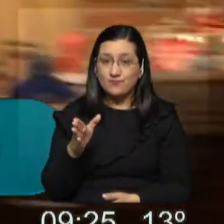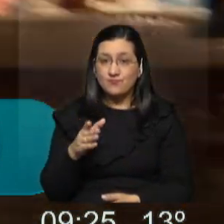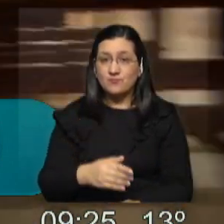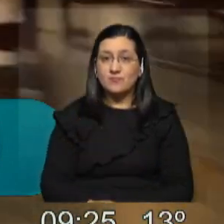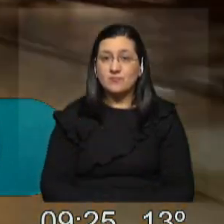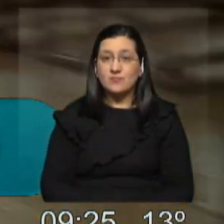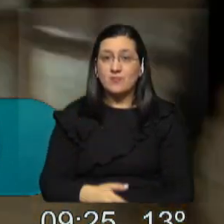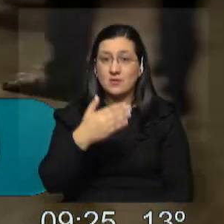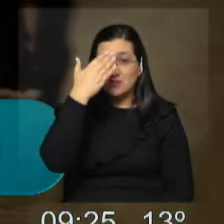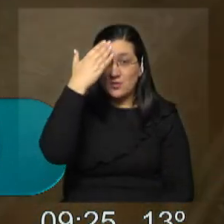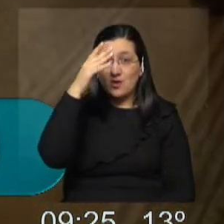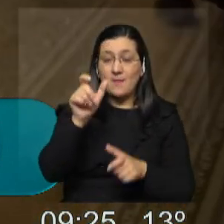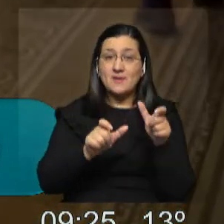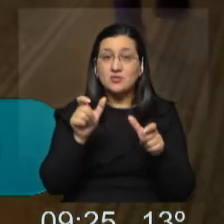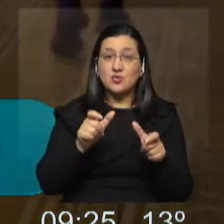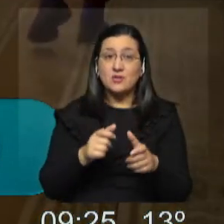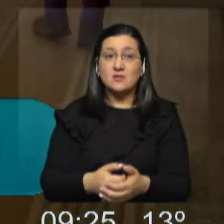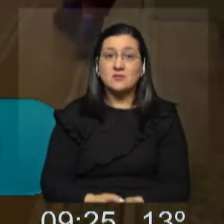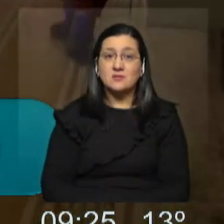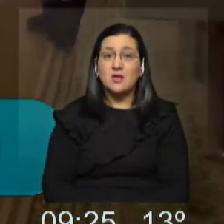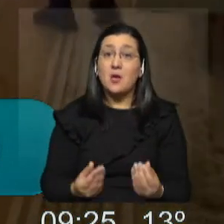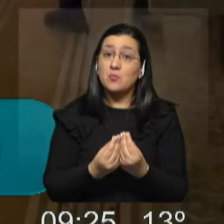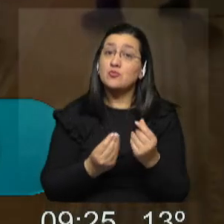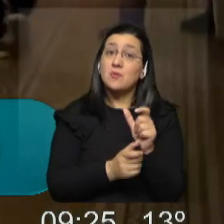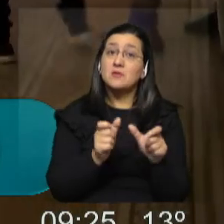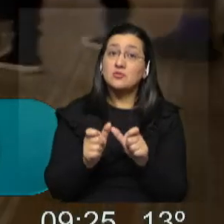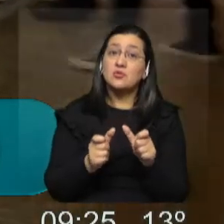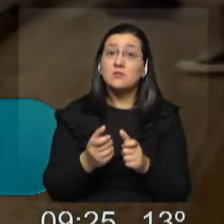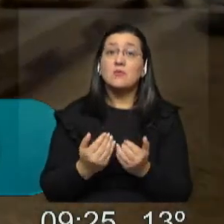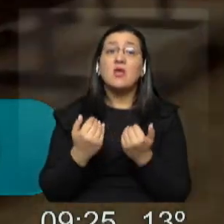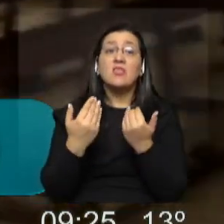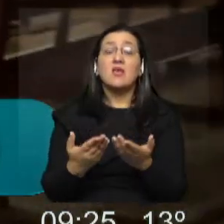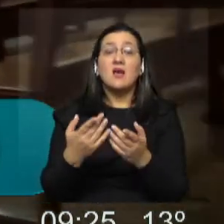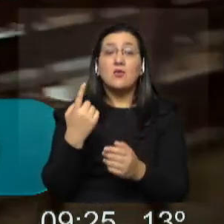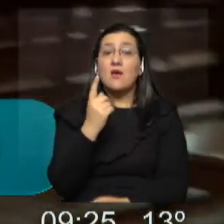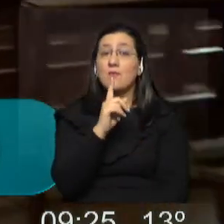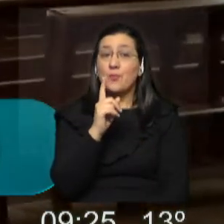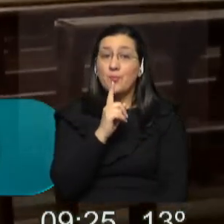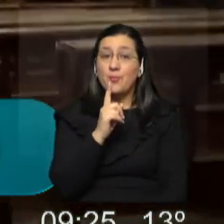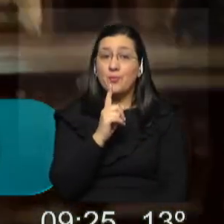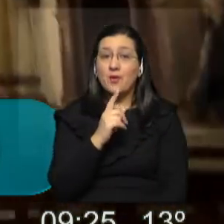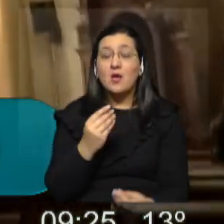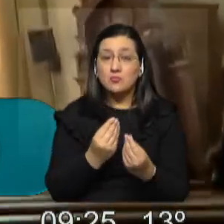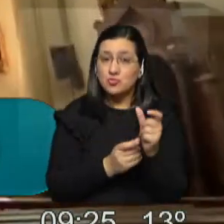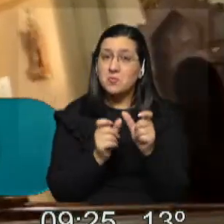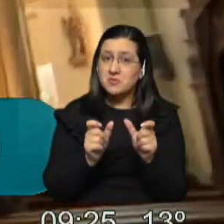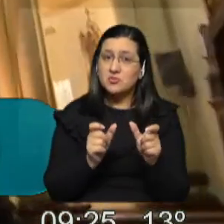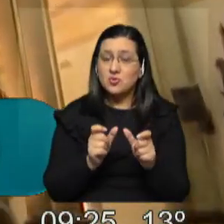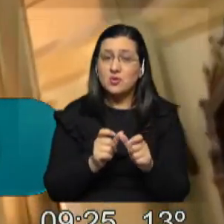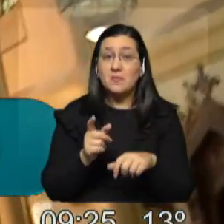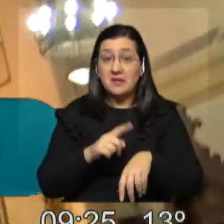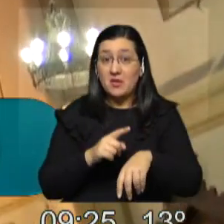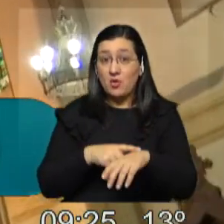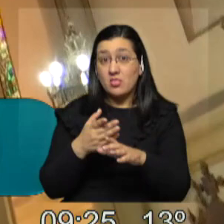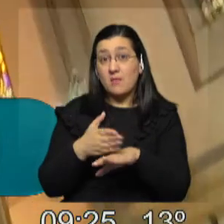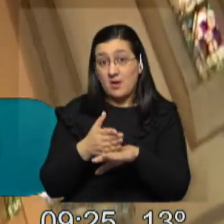vamos a proceder, saludamos a la gente que está aquí con nosotros. Ah, pero vamos hay a proceder gente. A dejar la vela. Hay mucha gente, ¿no? Para la hora que es, Fito,